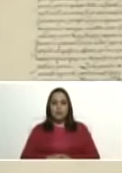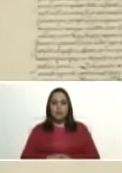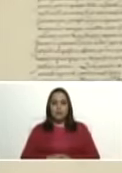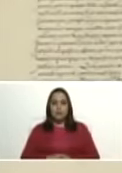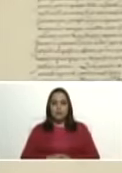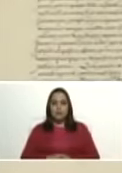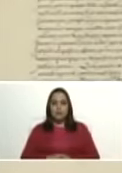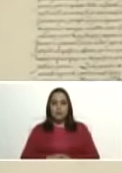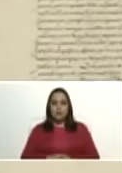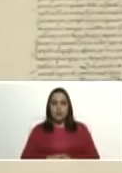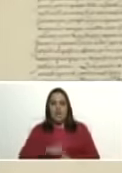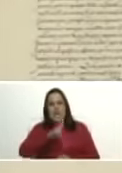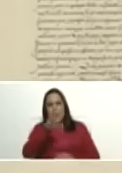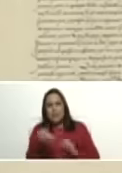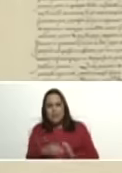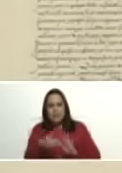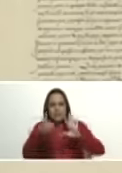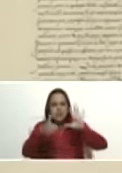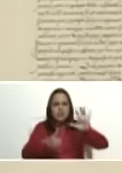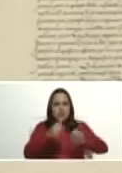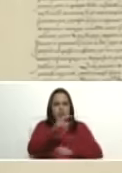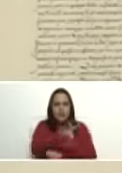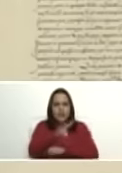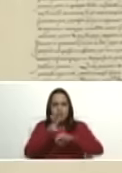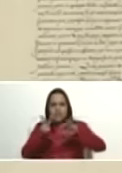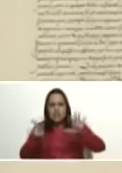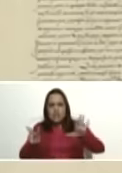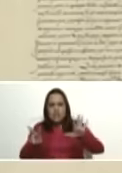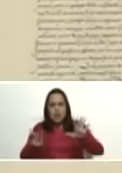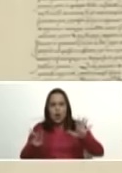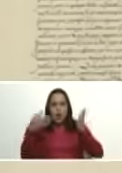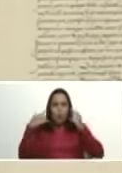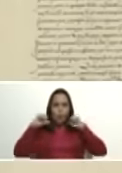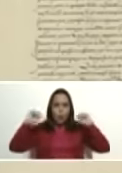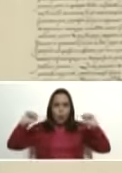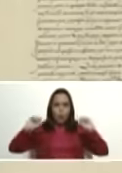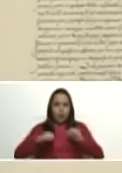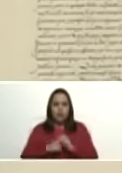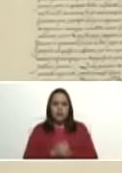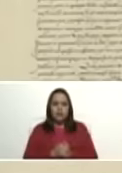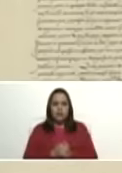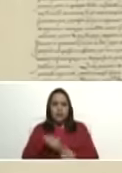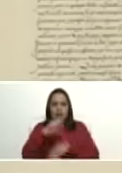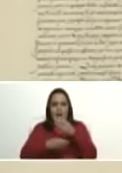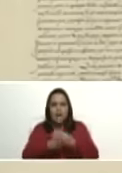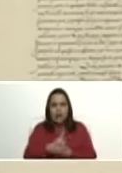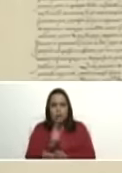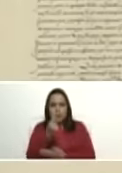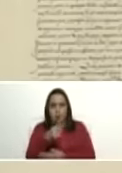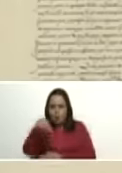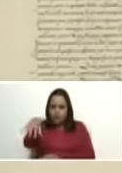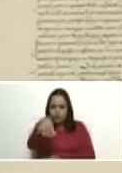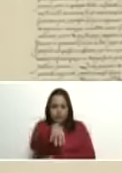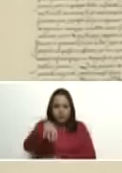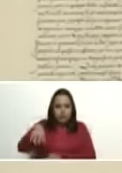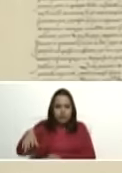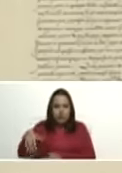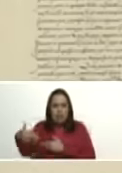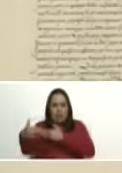Ya en 1627, los holandeses habían establecido asentamientos